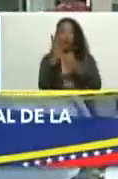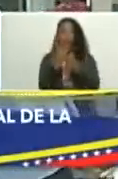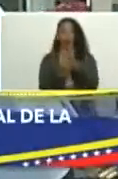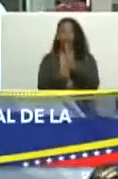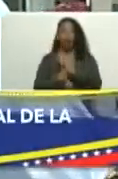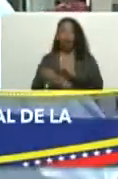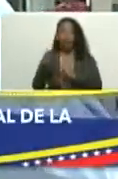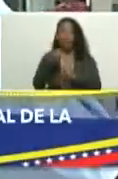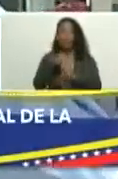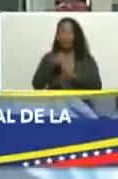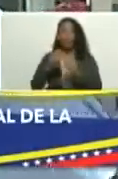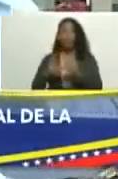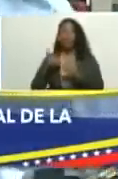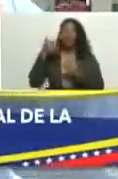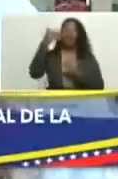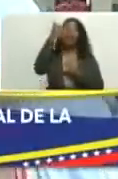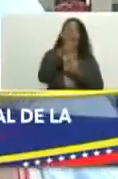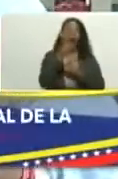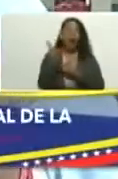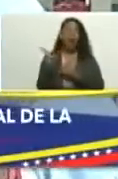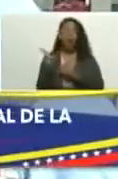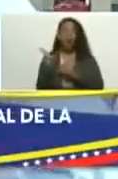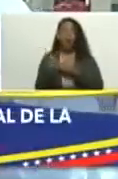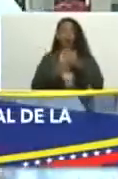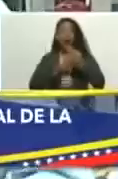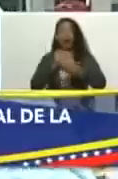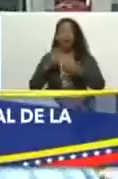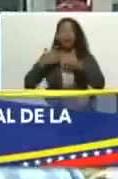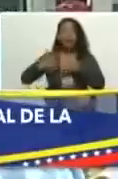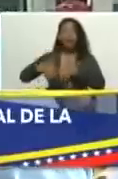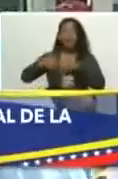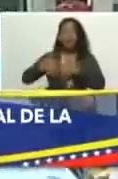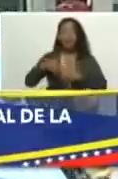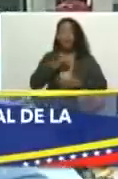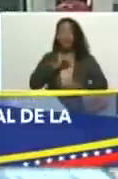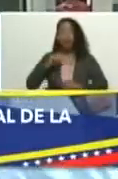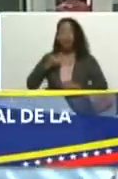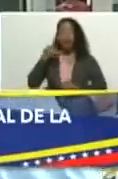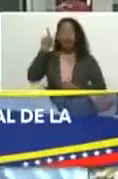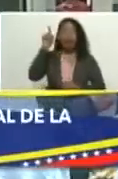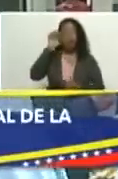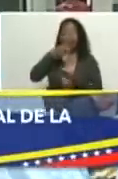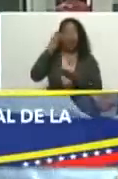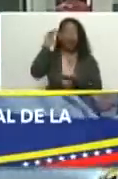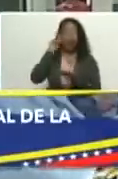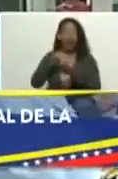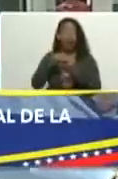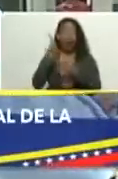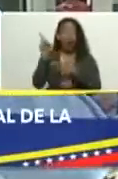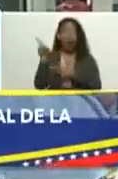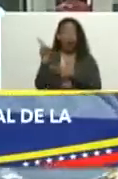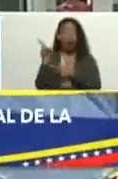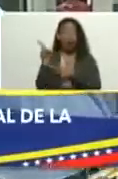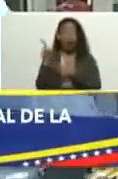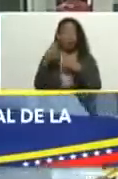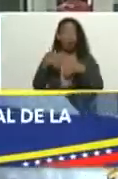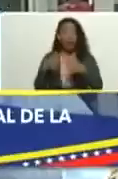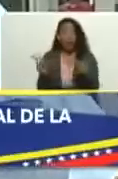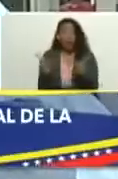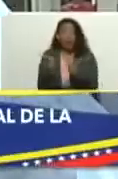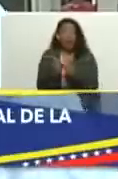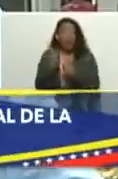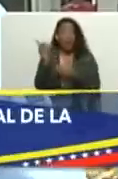y posteriormente eso va a una empresa privada, Bensoven, que queda en el estado Aragua, una pequeña empresa que lo que hace es darle unos